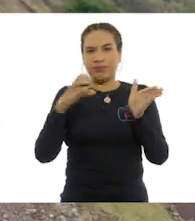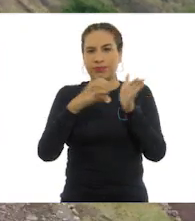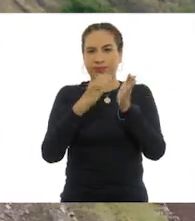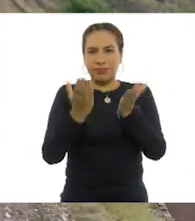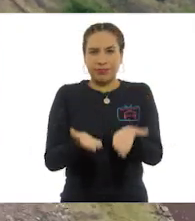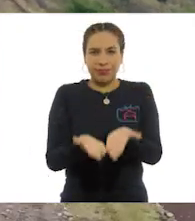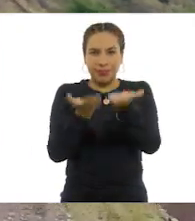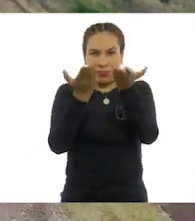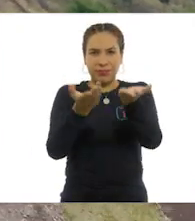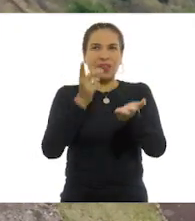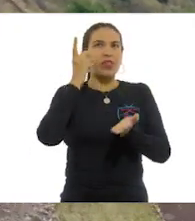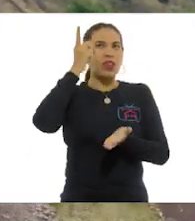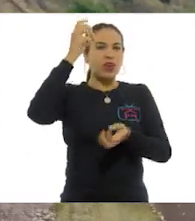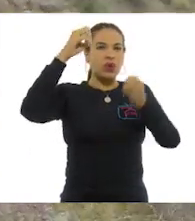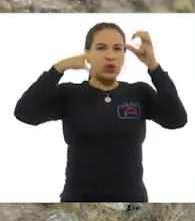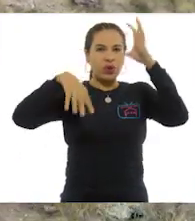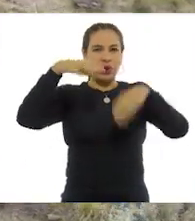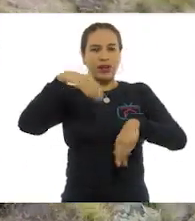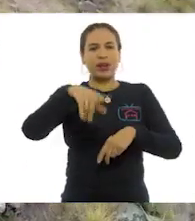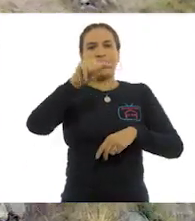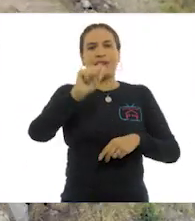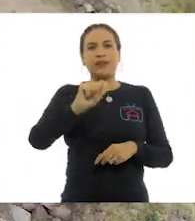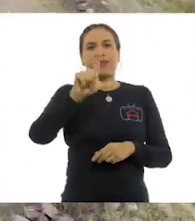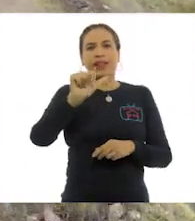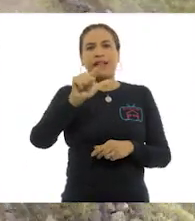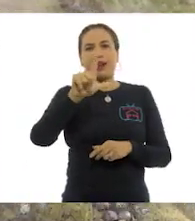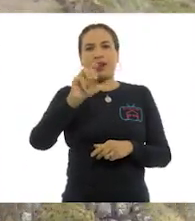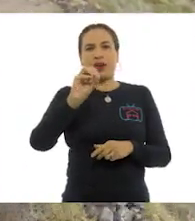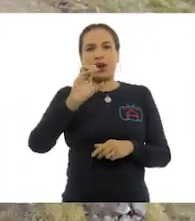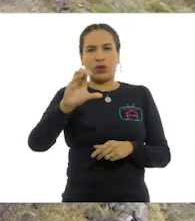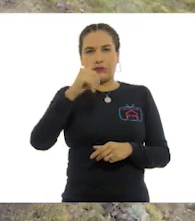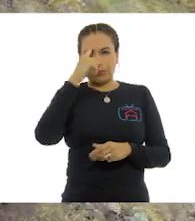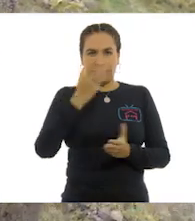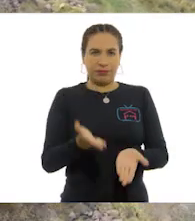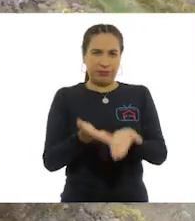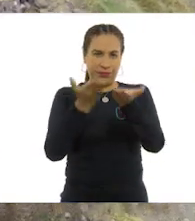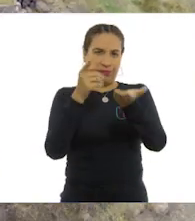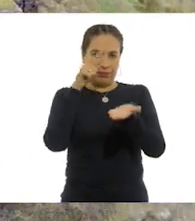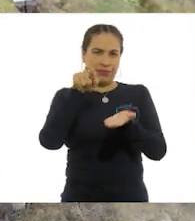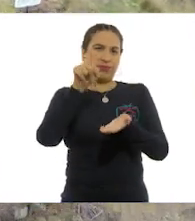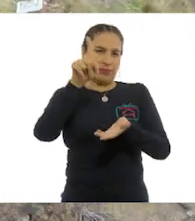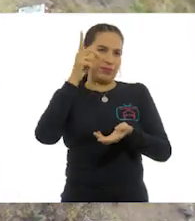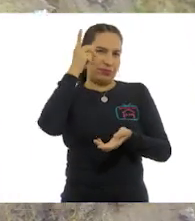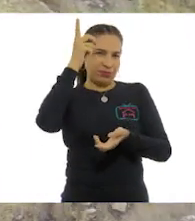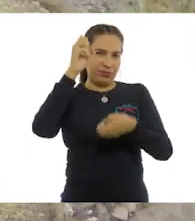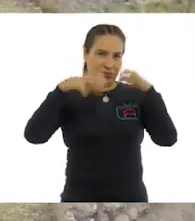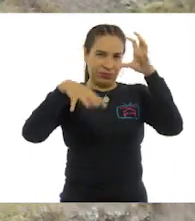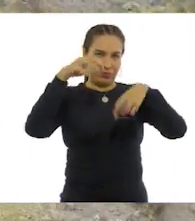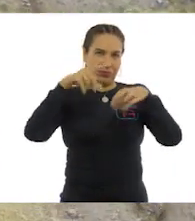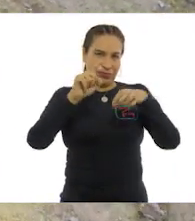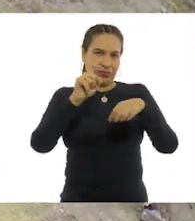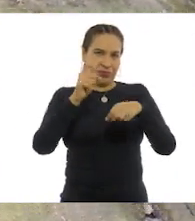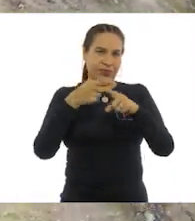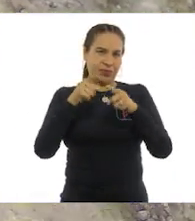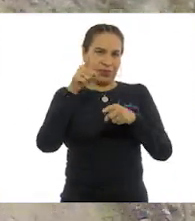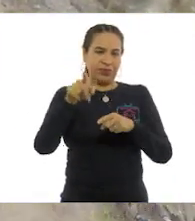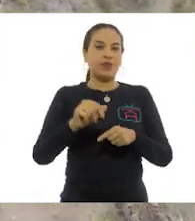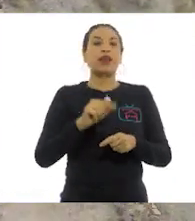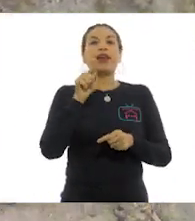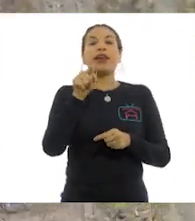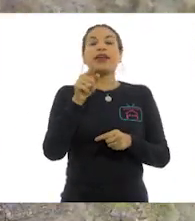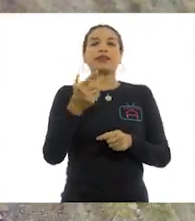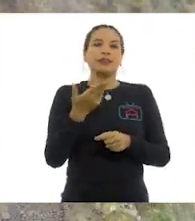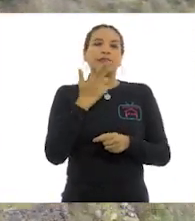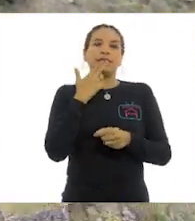ofrendas a Tlaloc, porque indudablemente este altar estaba dedicado principalmente a Tlaloc, que era el dios del agua, que era